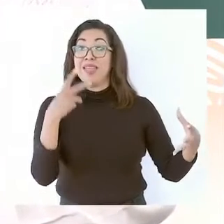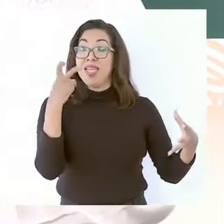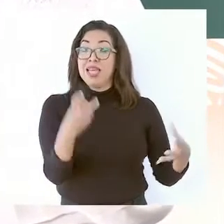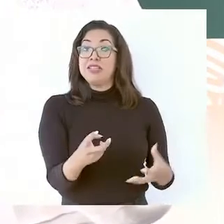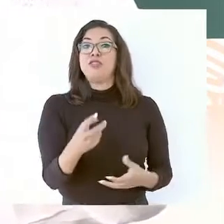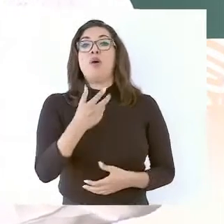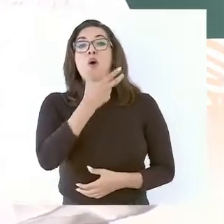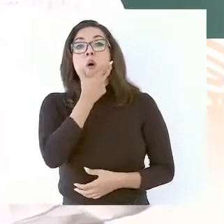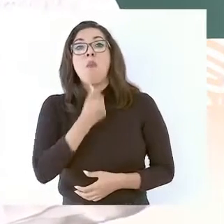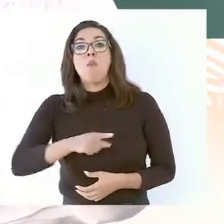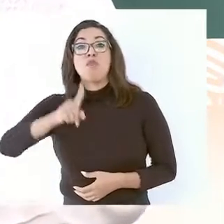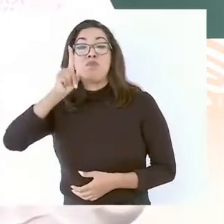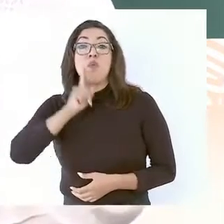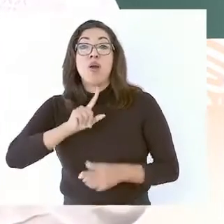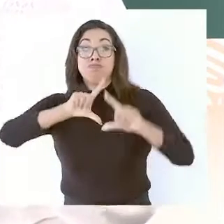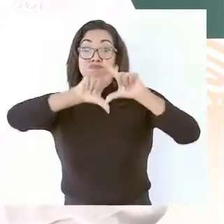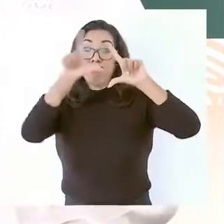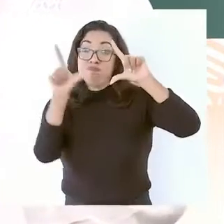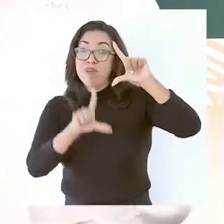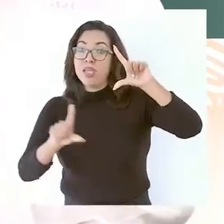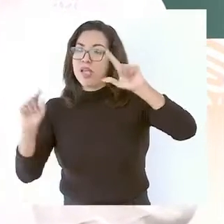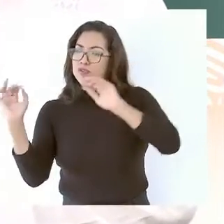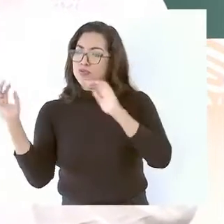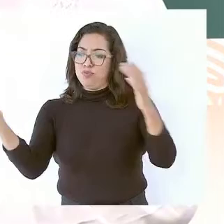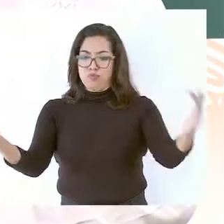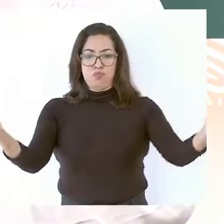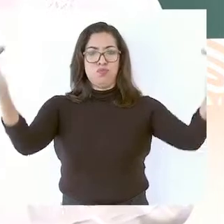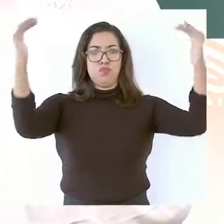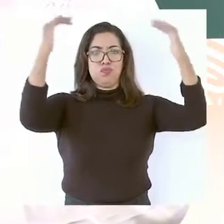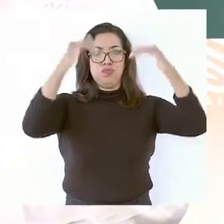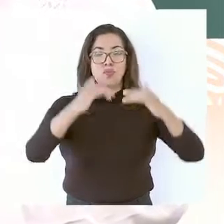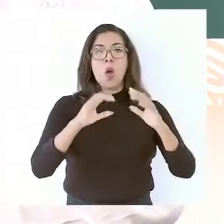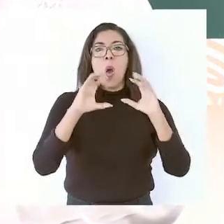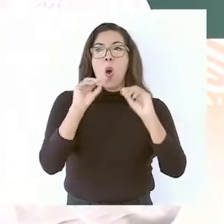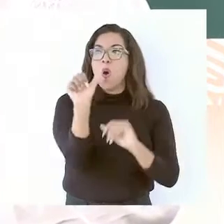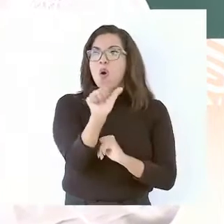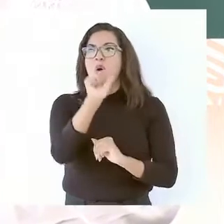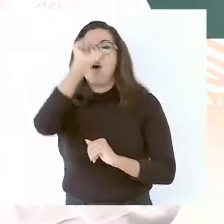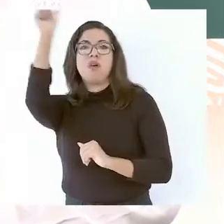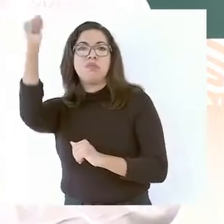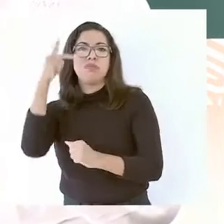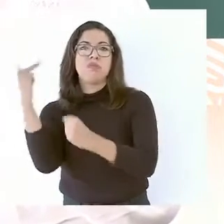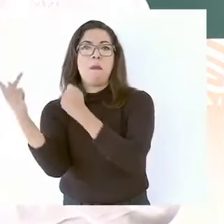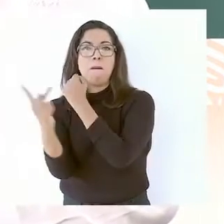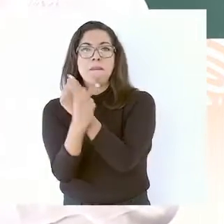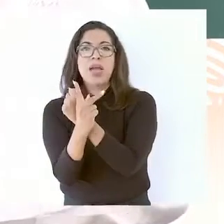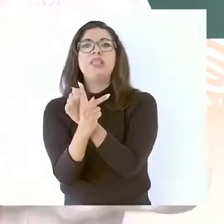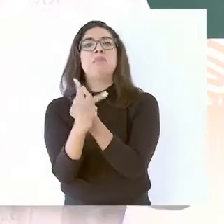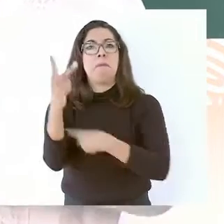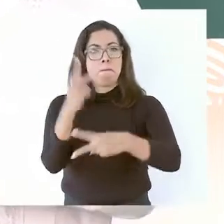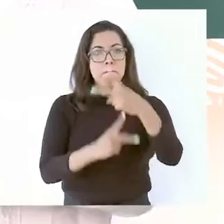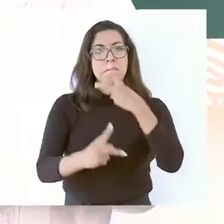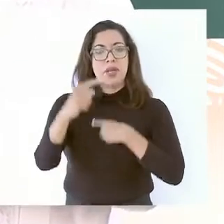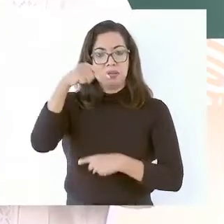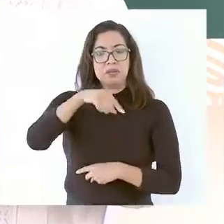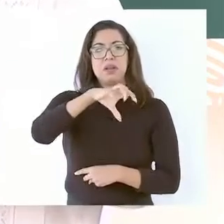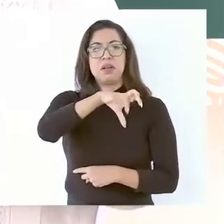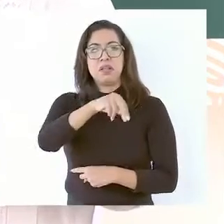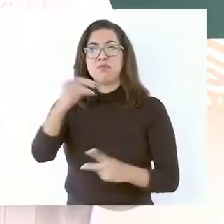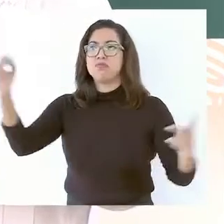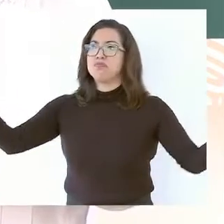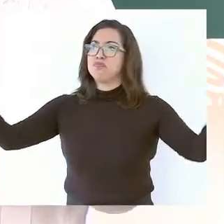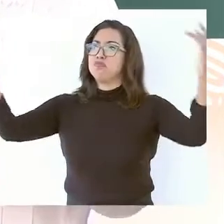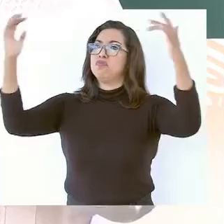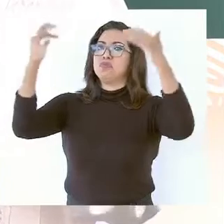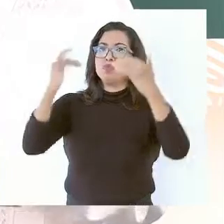mexicanas, oriundos y foráneos, que se identifican por su deseo de trabajo para tener mejores oportunidades